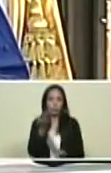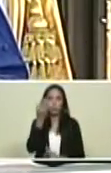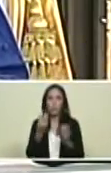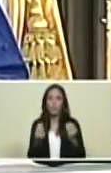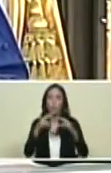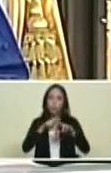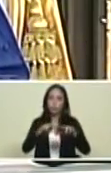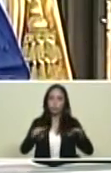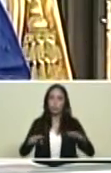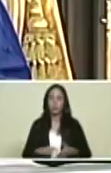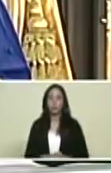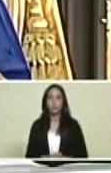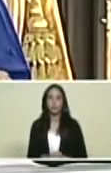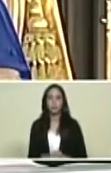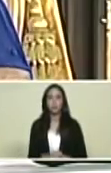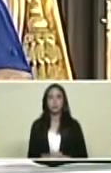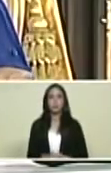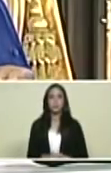patria.